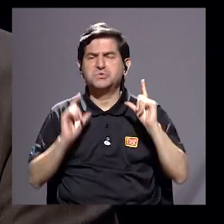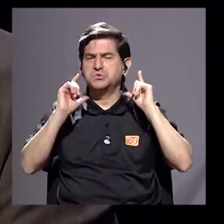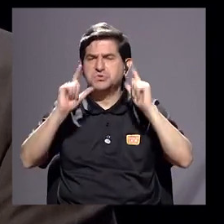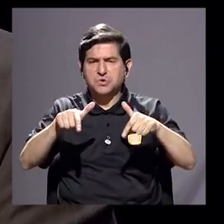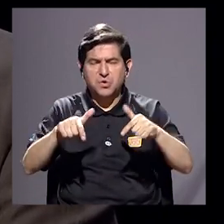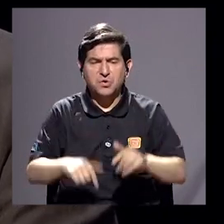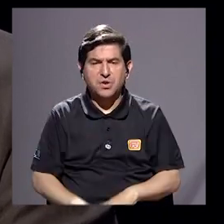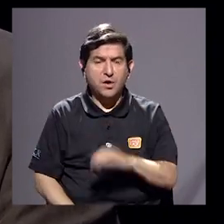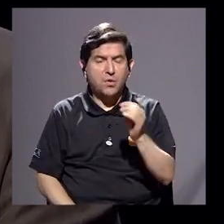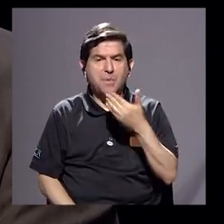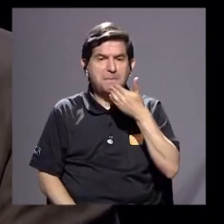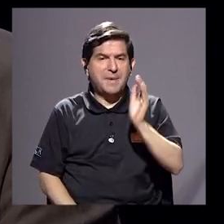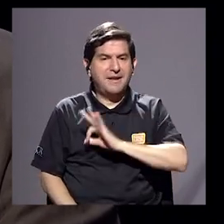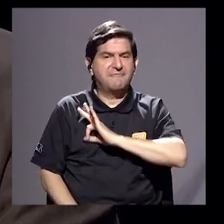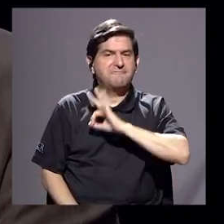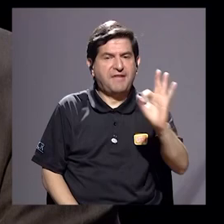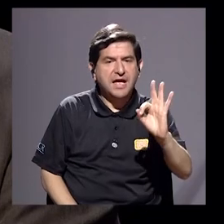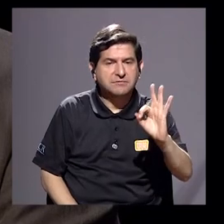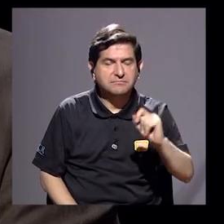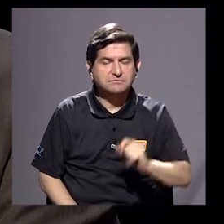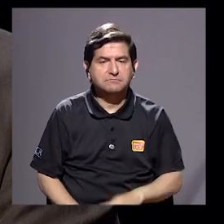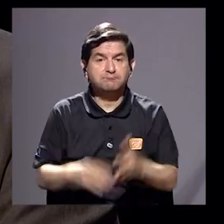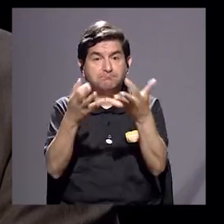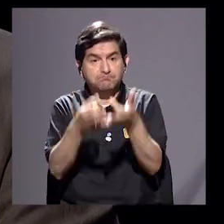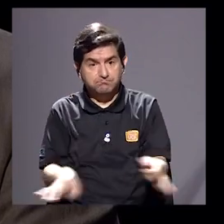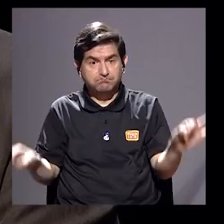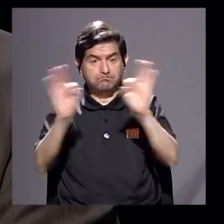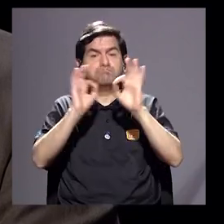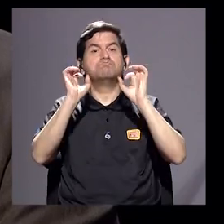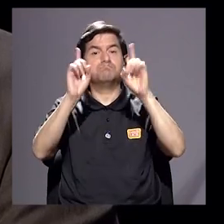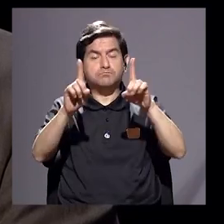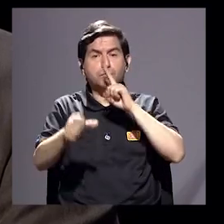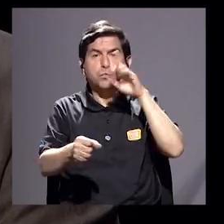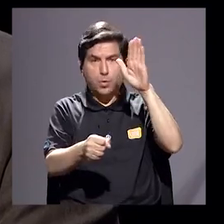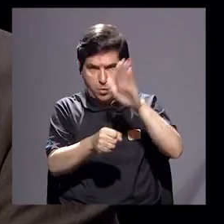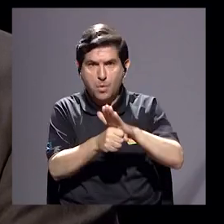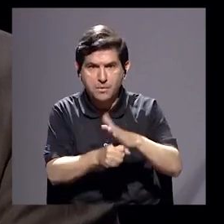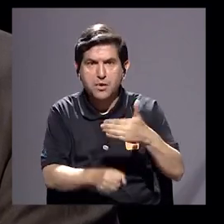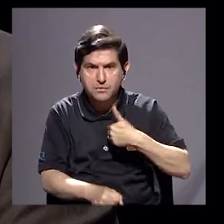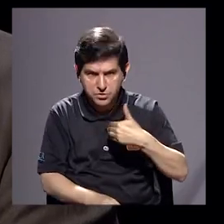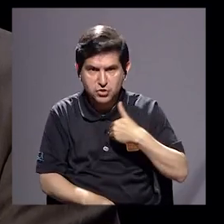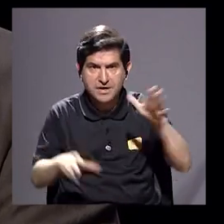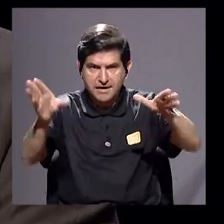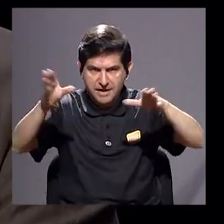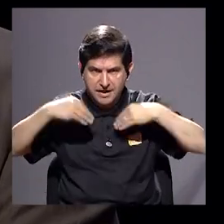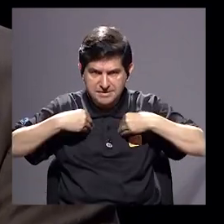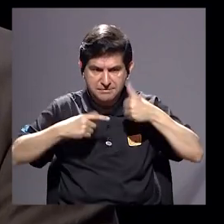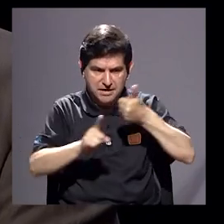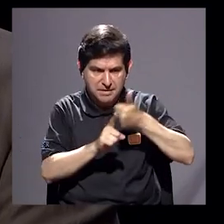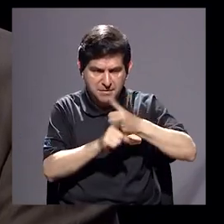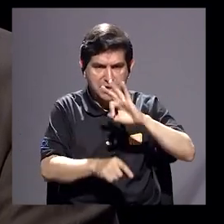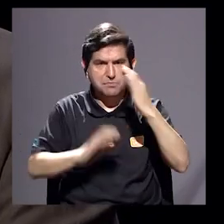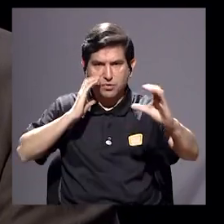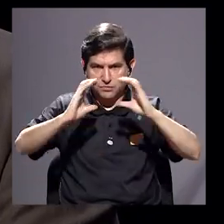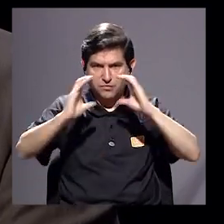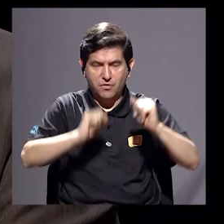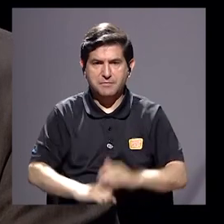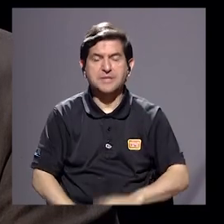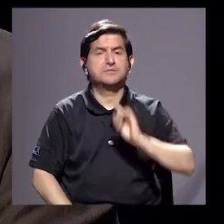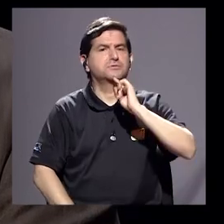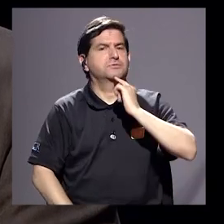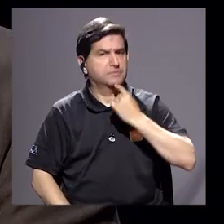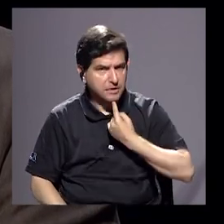cosas de mala fe entonces si es importante la educación es un compromiso que tiene un asumir los mismos medios de comunicación